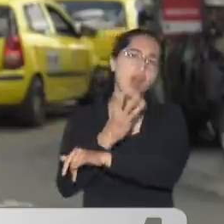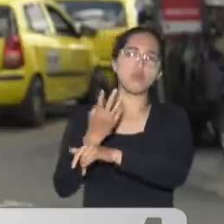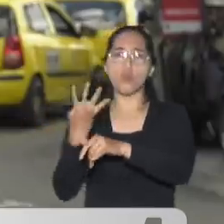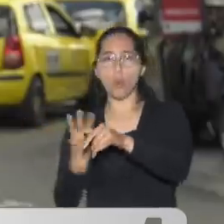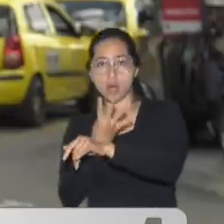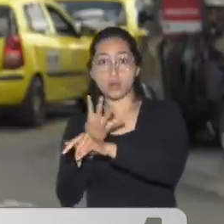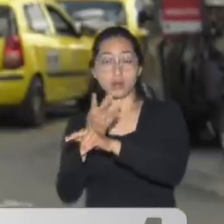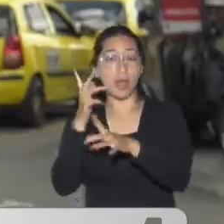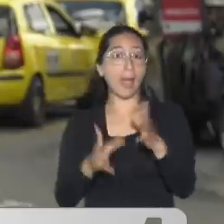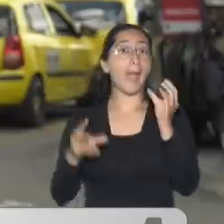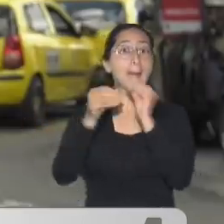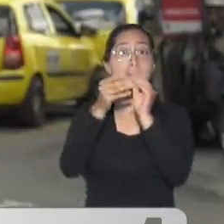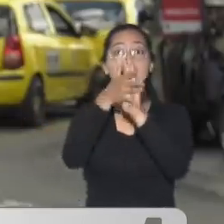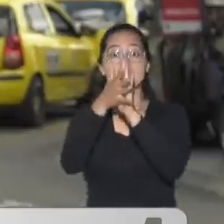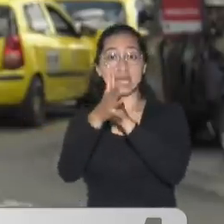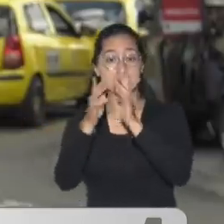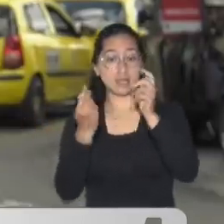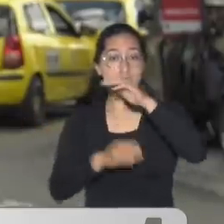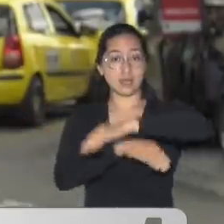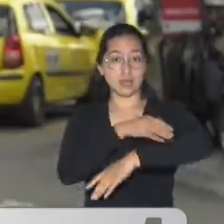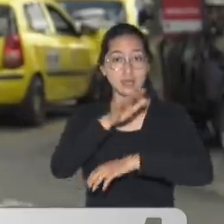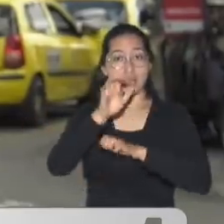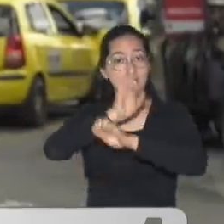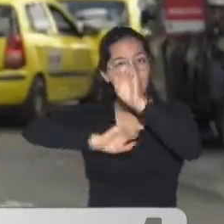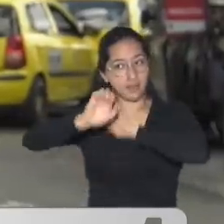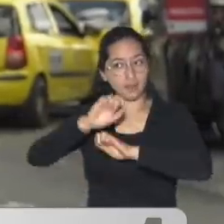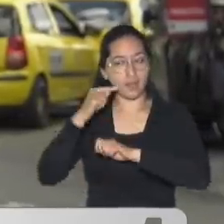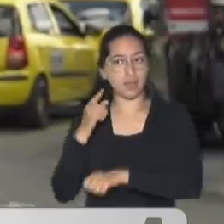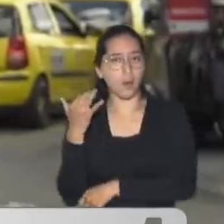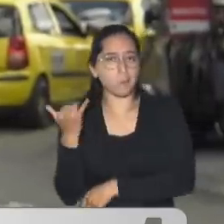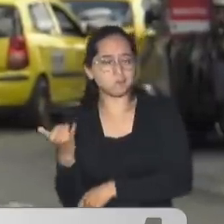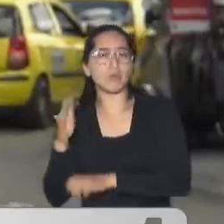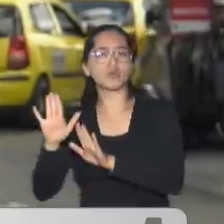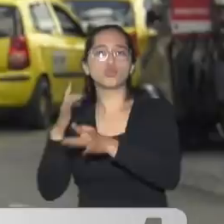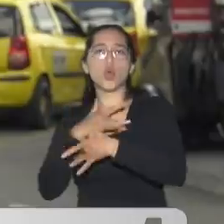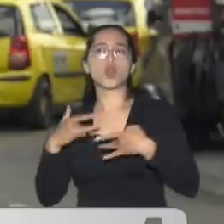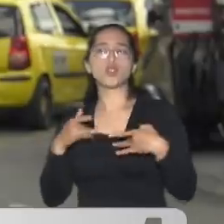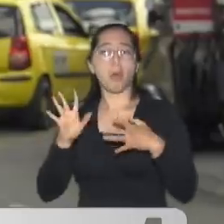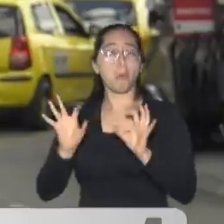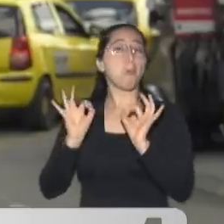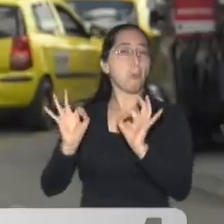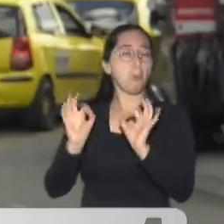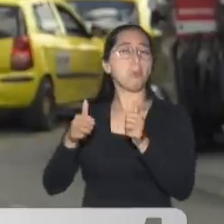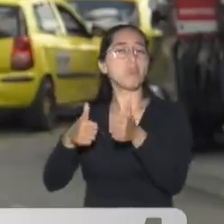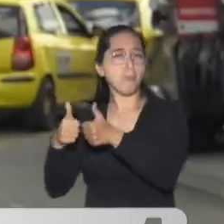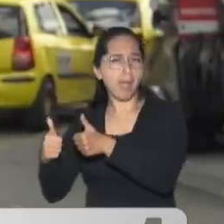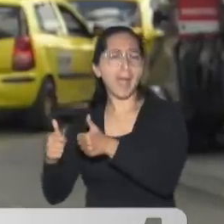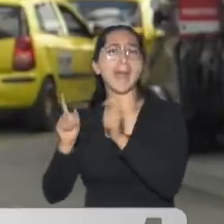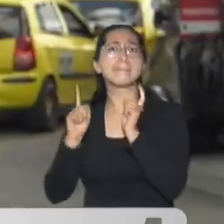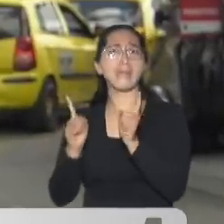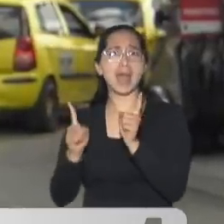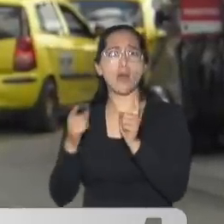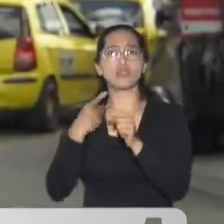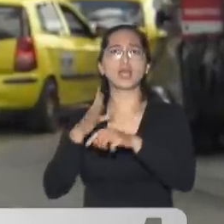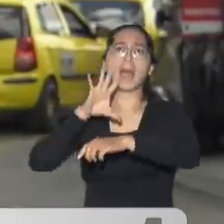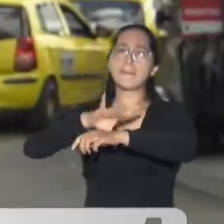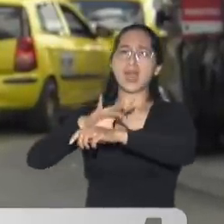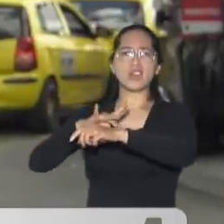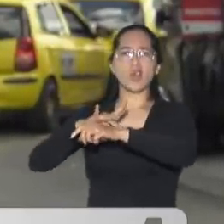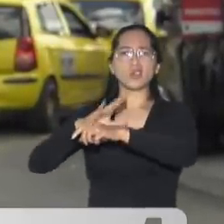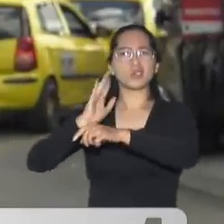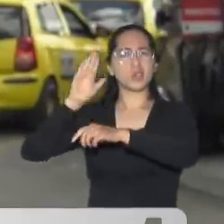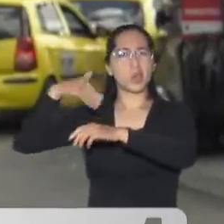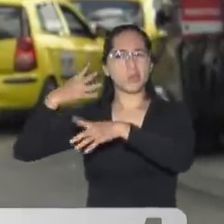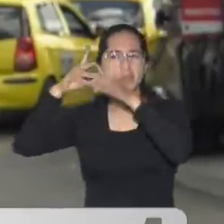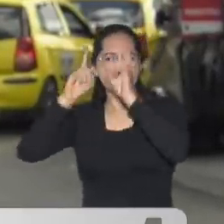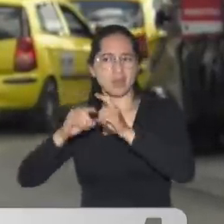el ministerio que el estado de salud del ministro de Defensa, Carlos Holmes Trujillo, es bueno, pero pues los médicos decidieron trasladarlo a